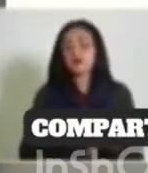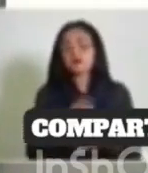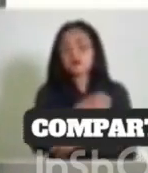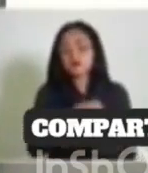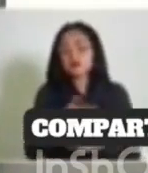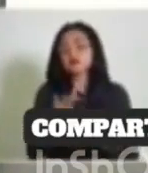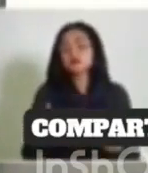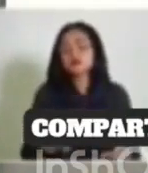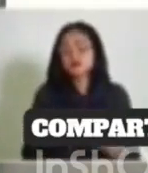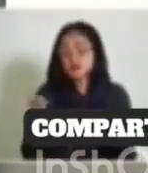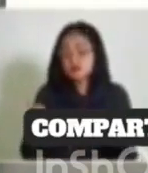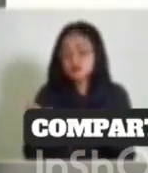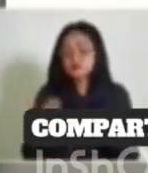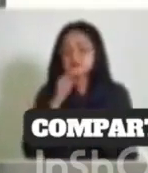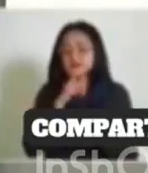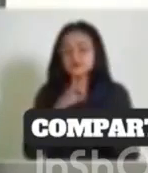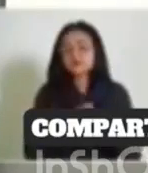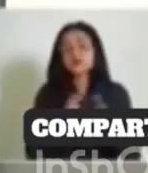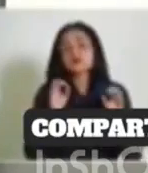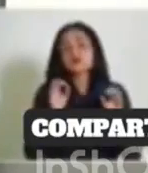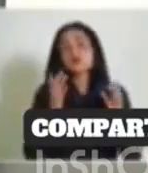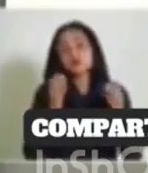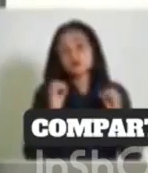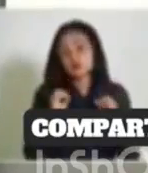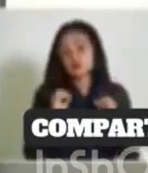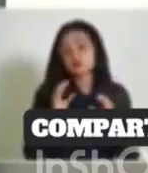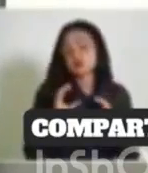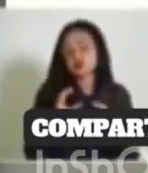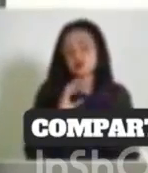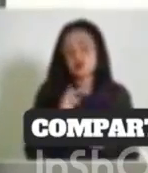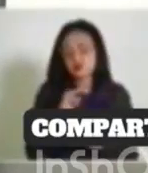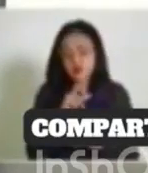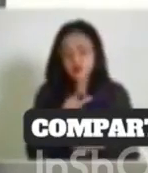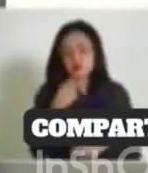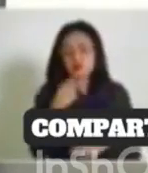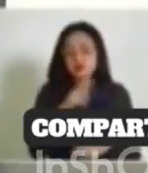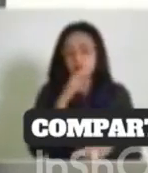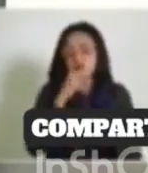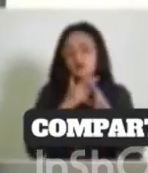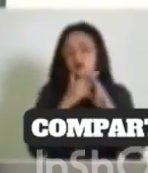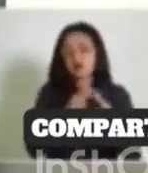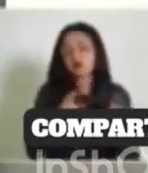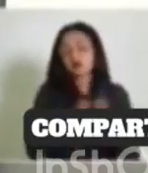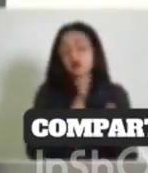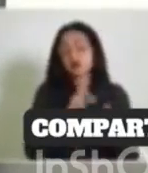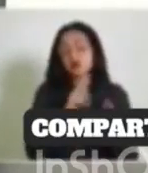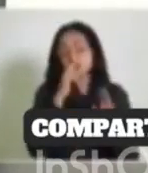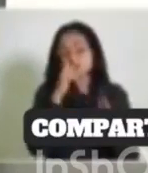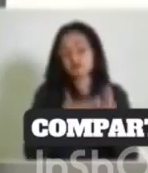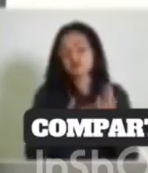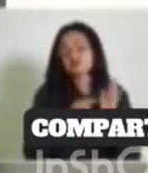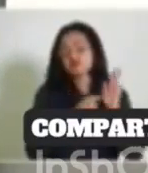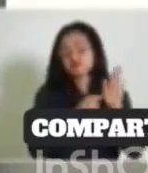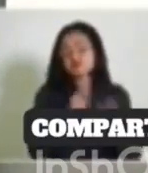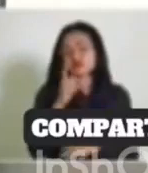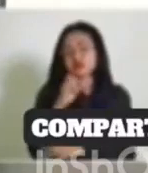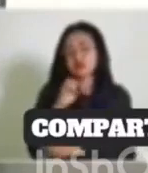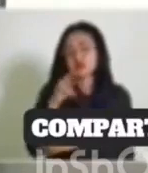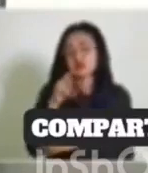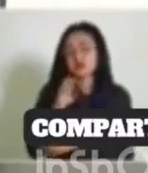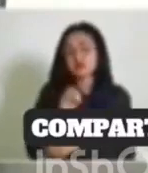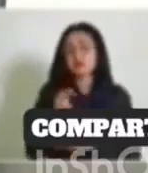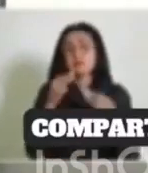comercio, normatividad y o protección civil, supervisen el cumplimiento de los decretos y medidas sanitarias en mercados y